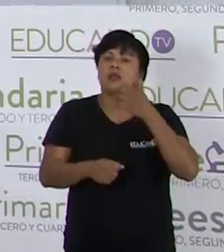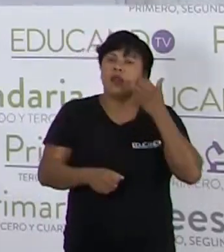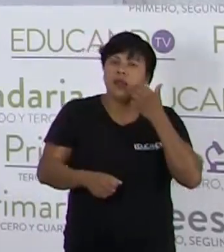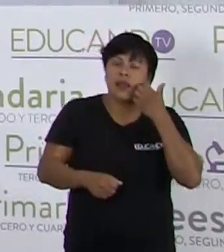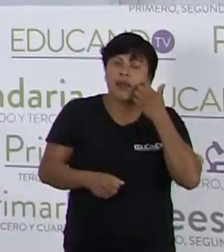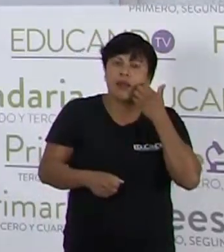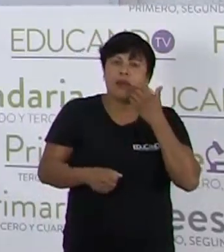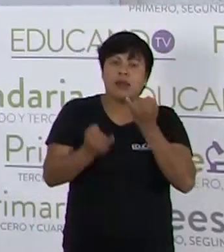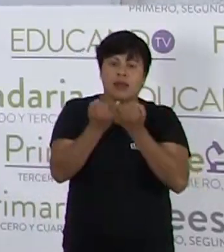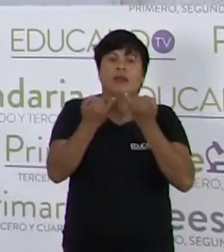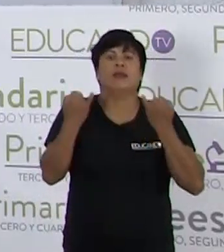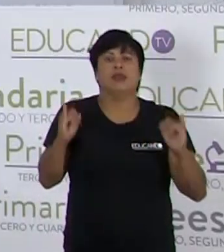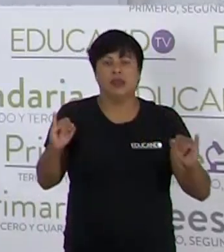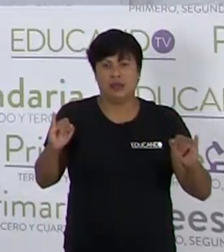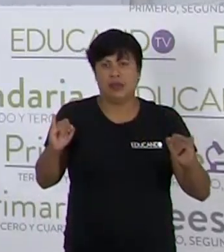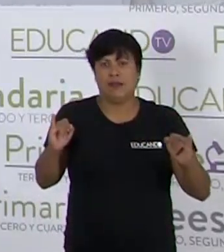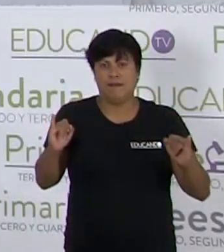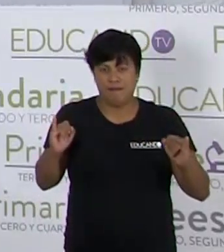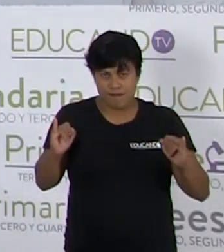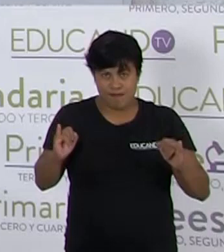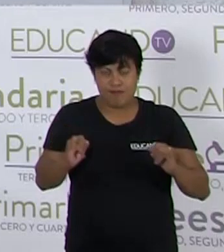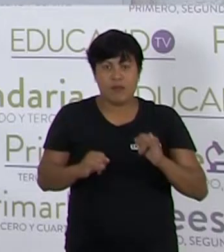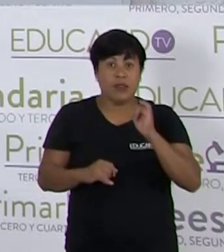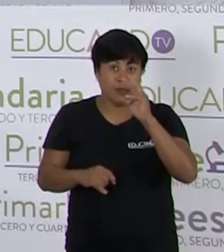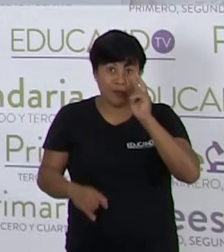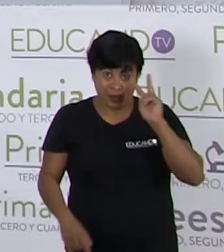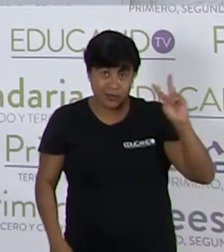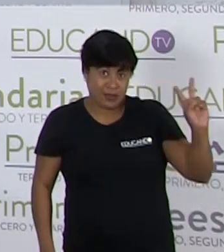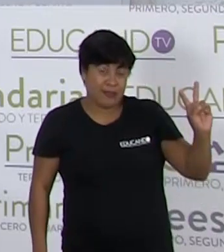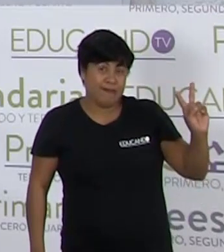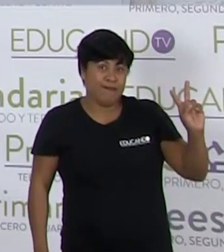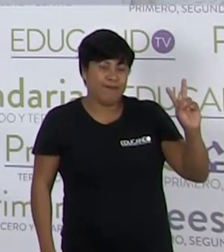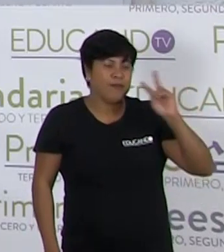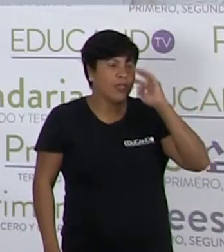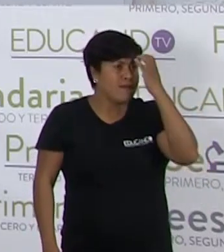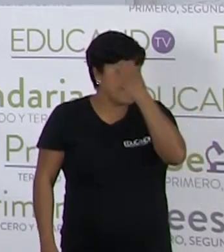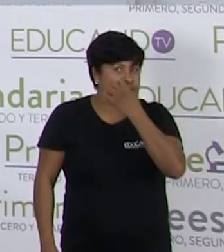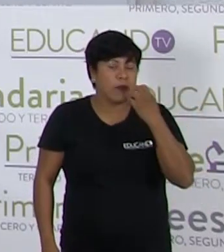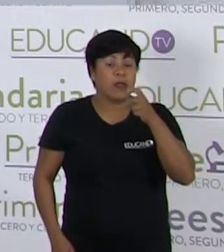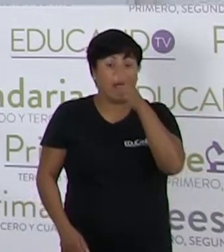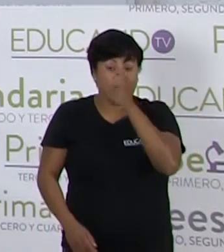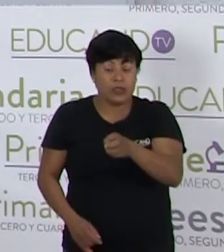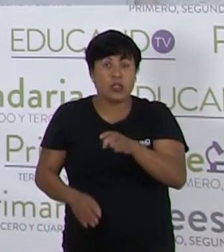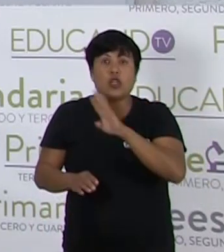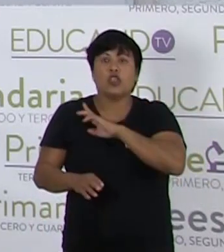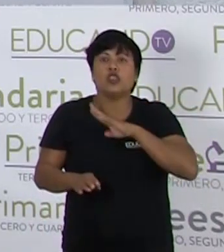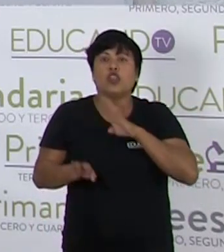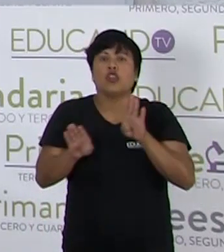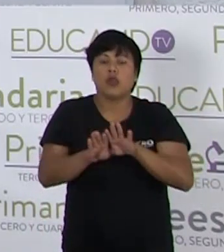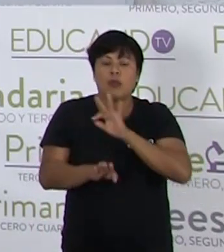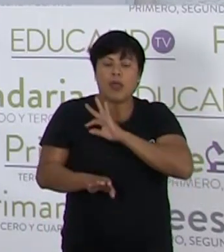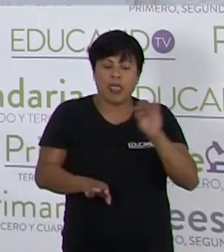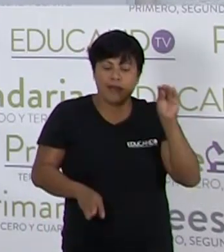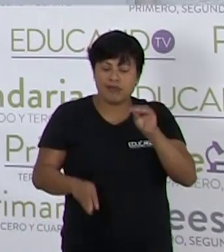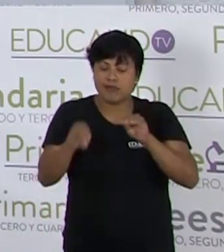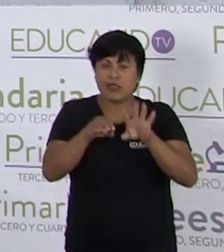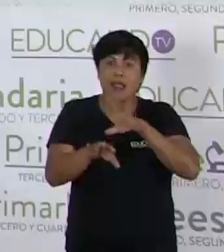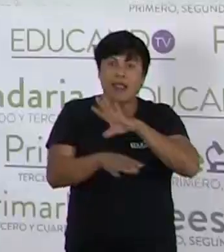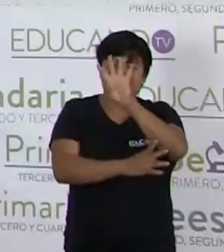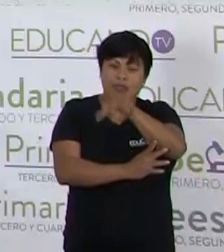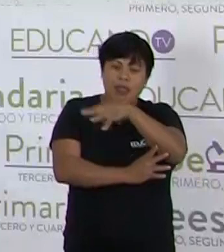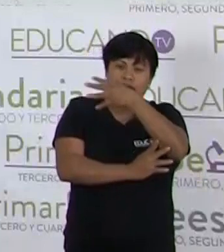la Escuela Independencia. ¿Sí observaste? Que a partir de los datos que me está dando una tabla,